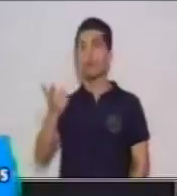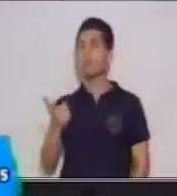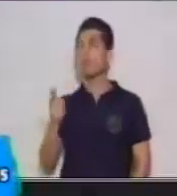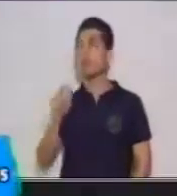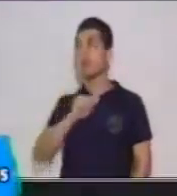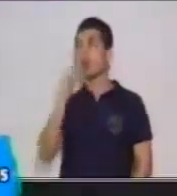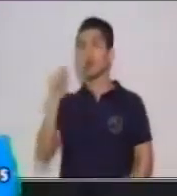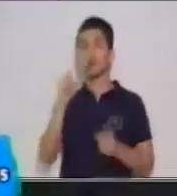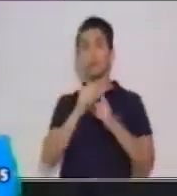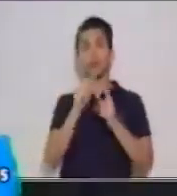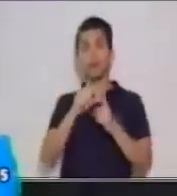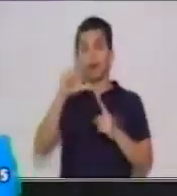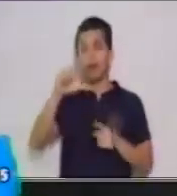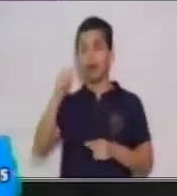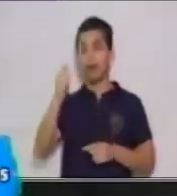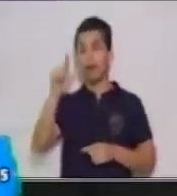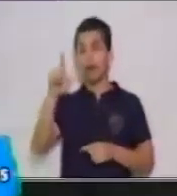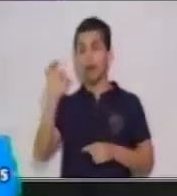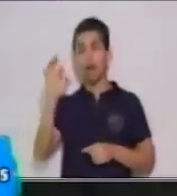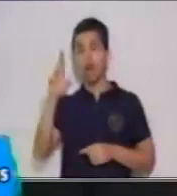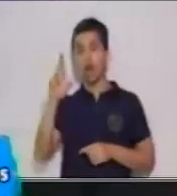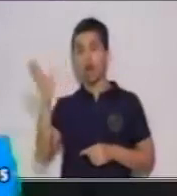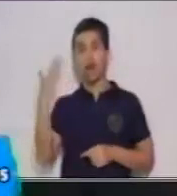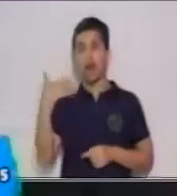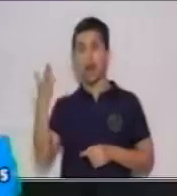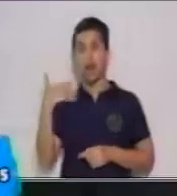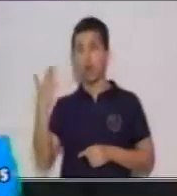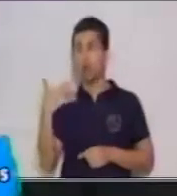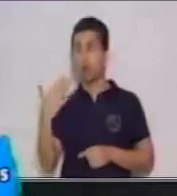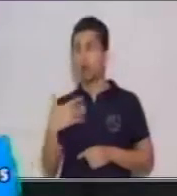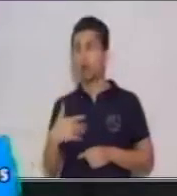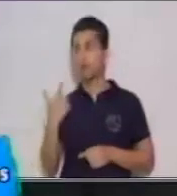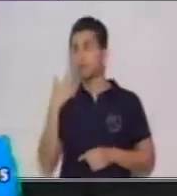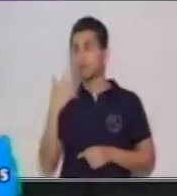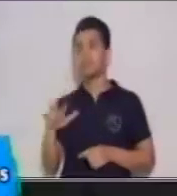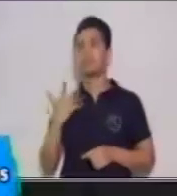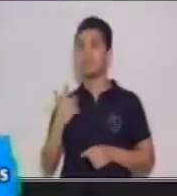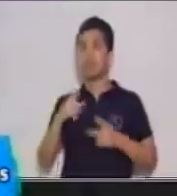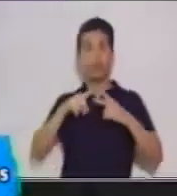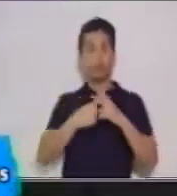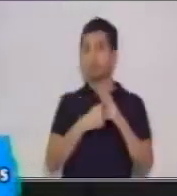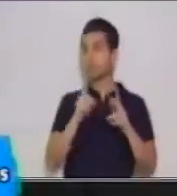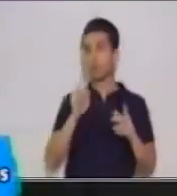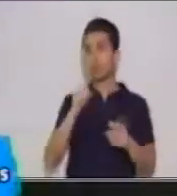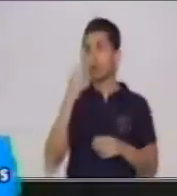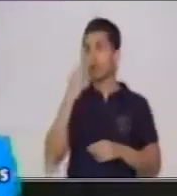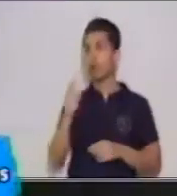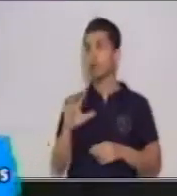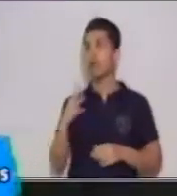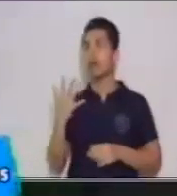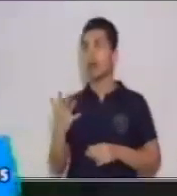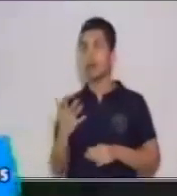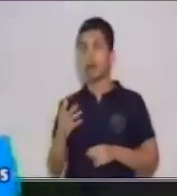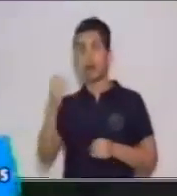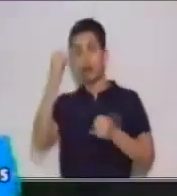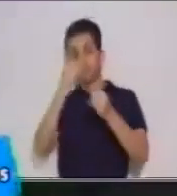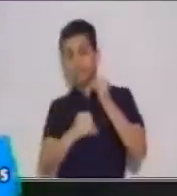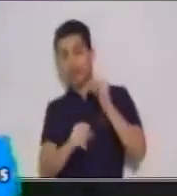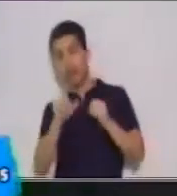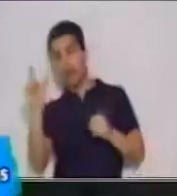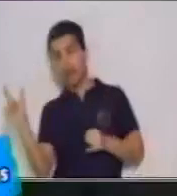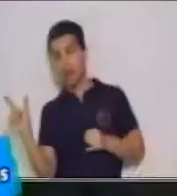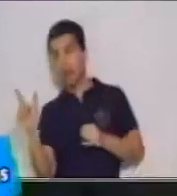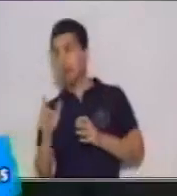la palabra calor. En esta palabra ya no nos vamos a ubicar al inicio, nos vamos a ubicar al